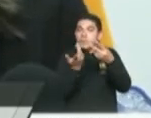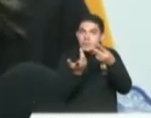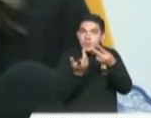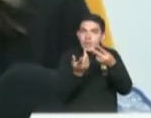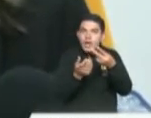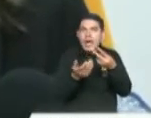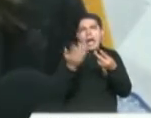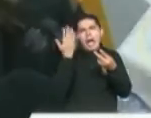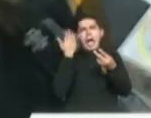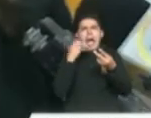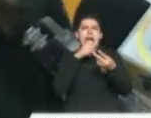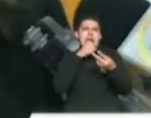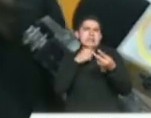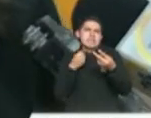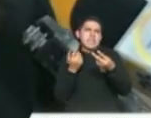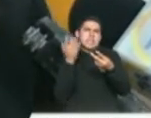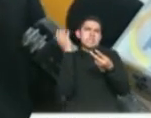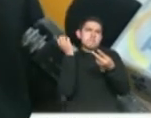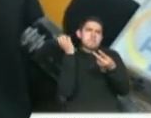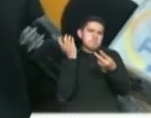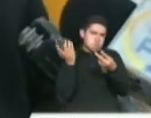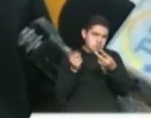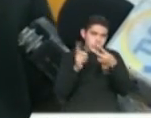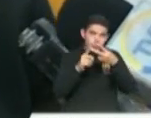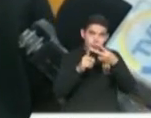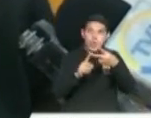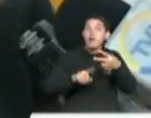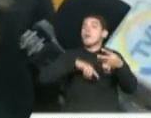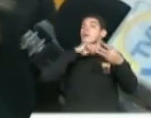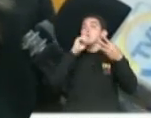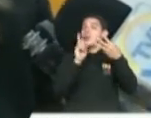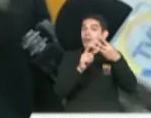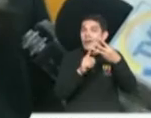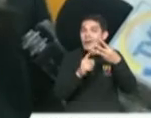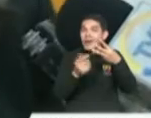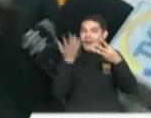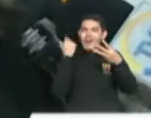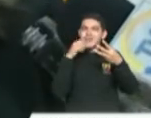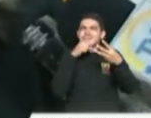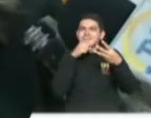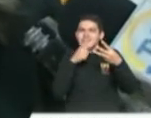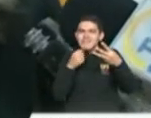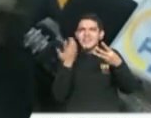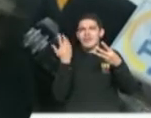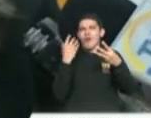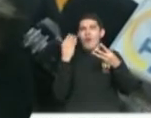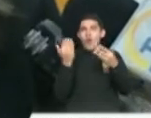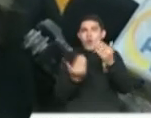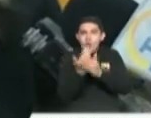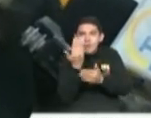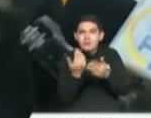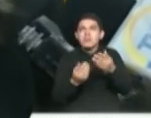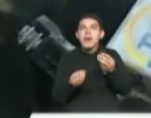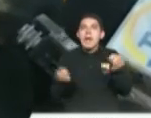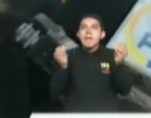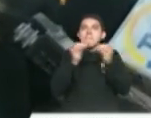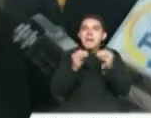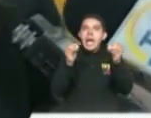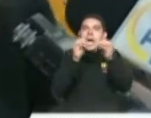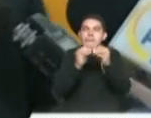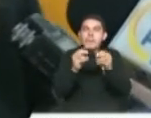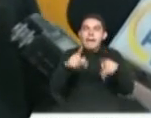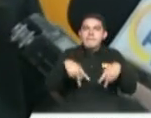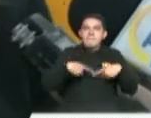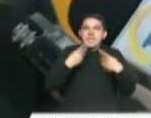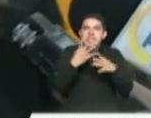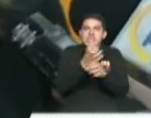los antiguos para los que ya está otro de los beneficios que son para los antiguos y para los nuevos es que estamos aumentando el seguro de vida